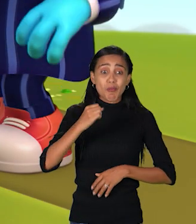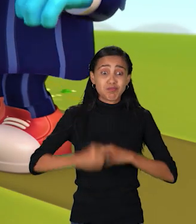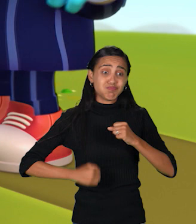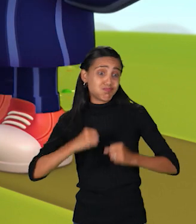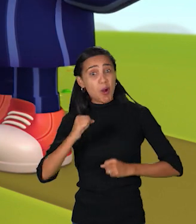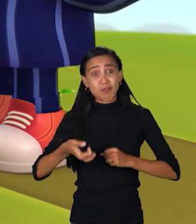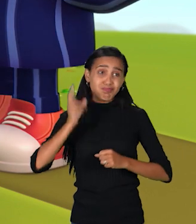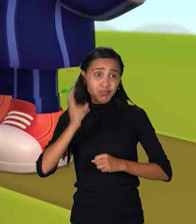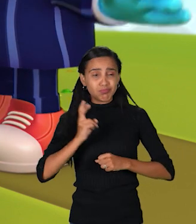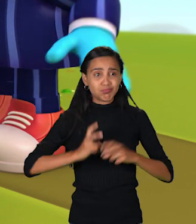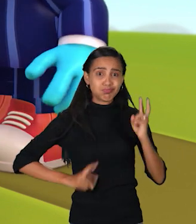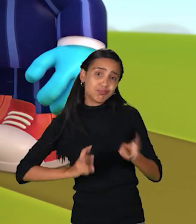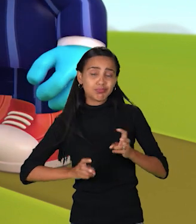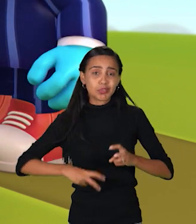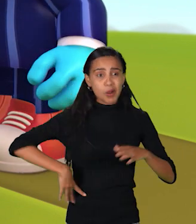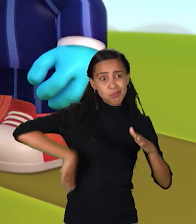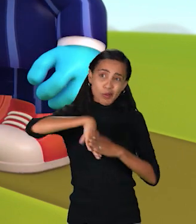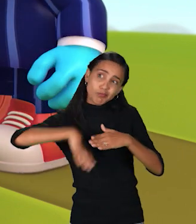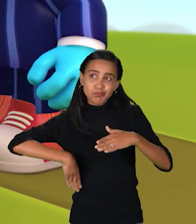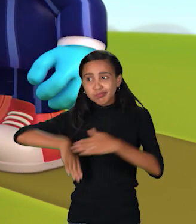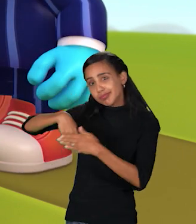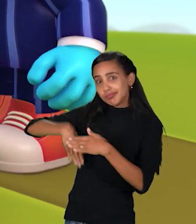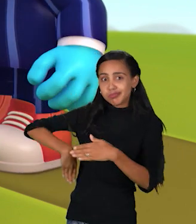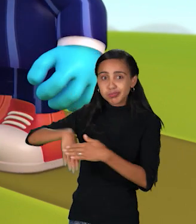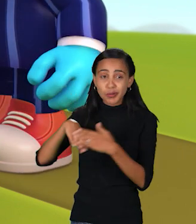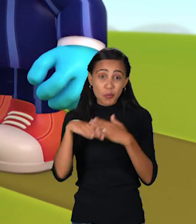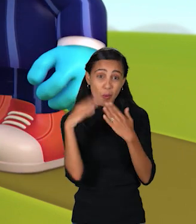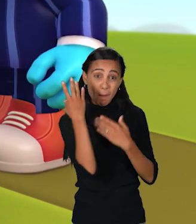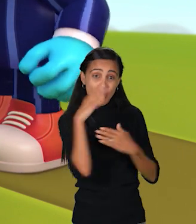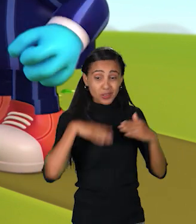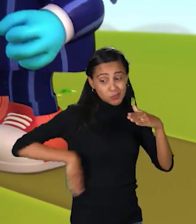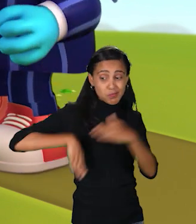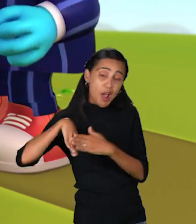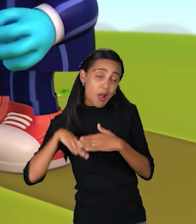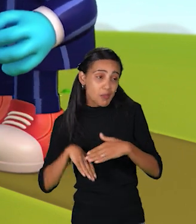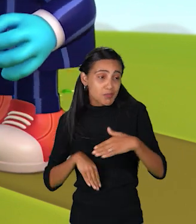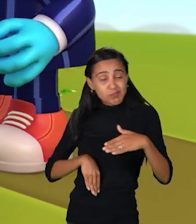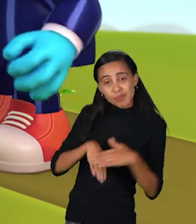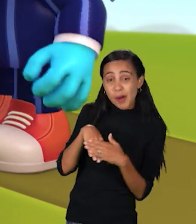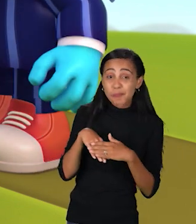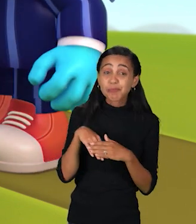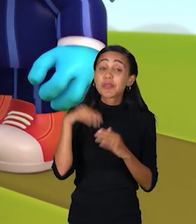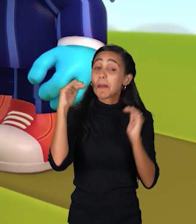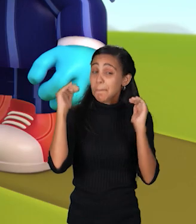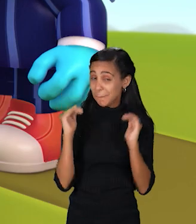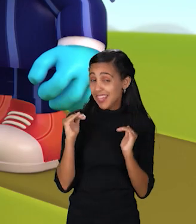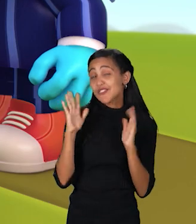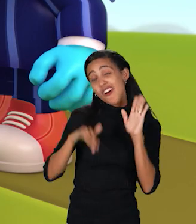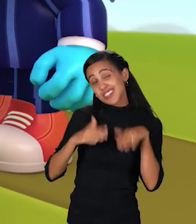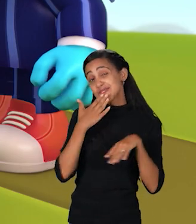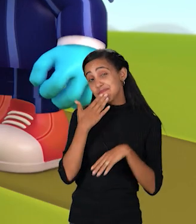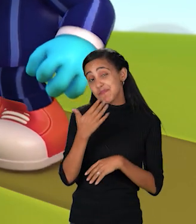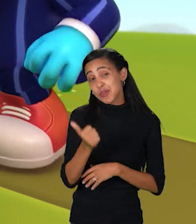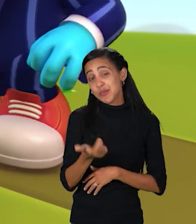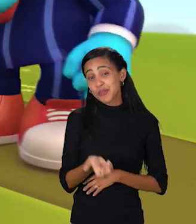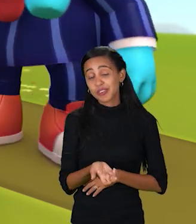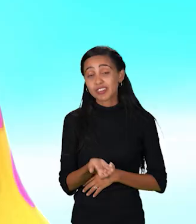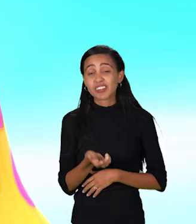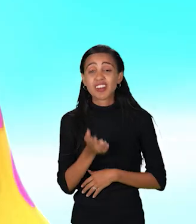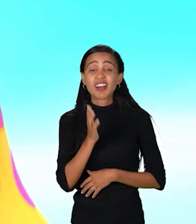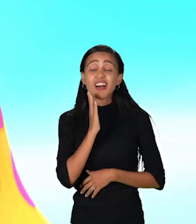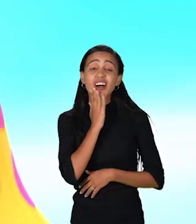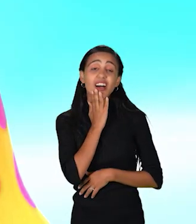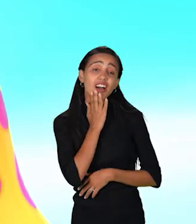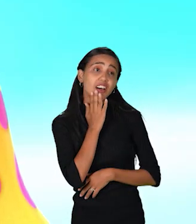no chocaría una y otra vez con los marcos de las puertas. Ser pequeño tiene muchas ventajas. Ya,